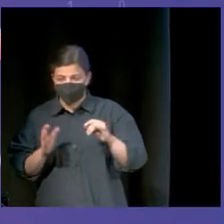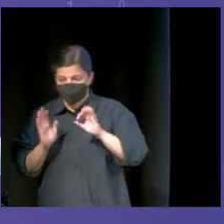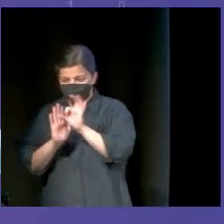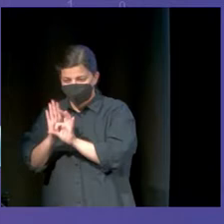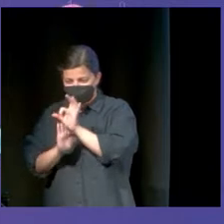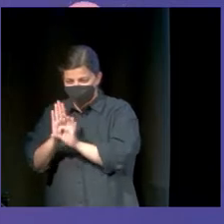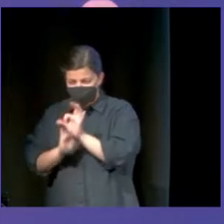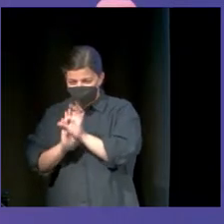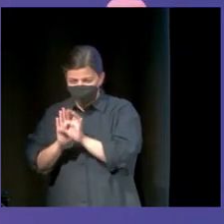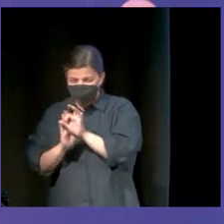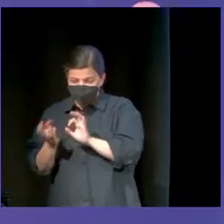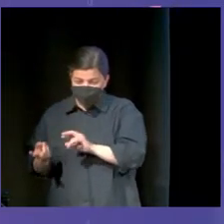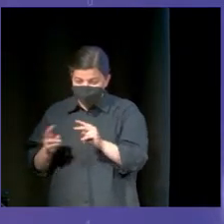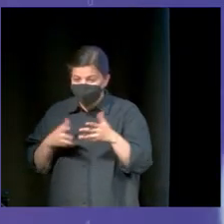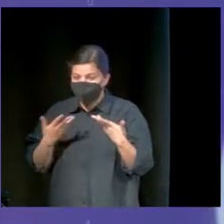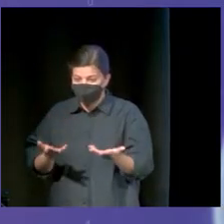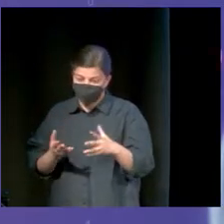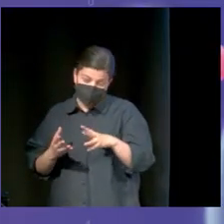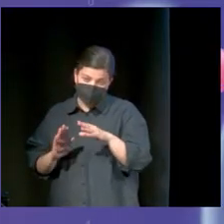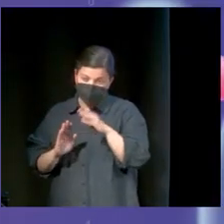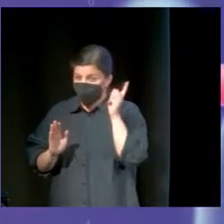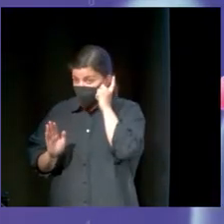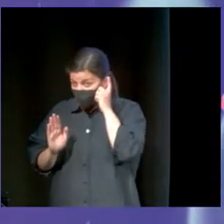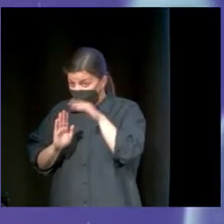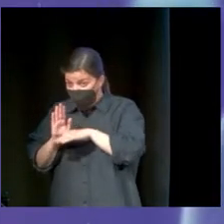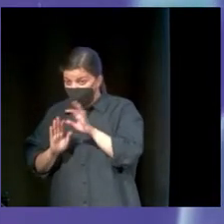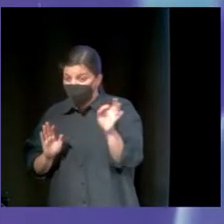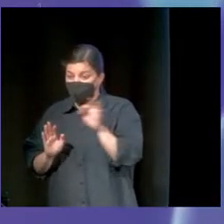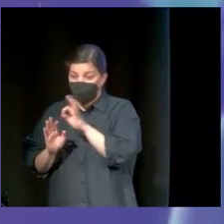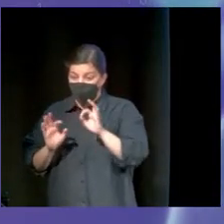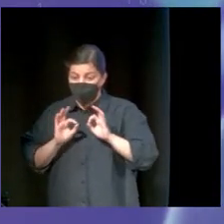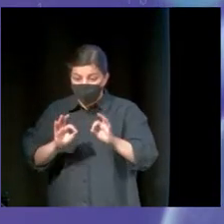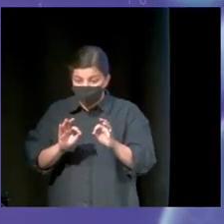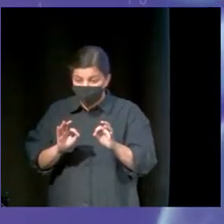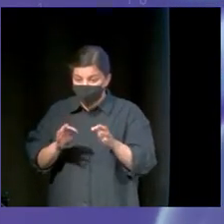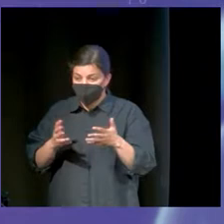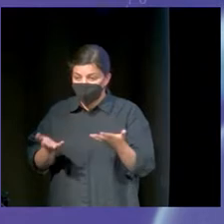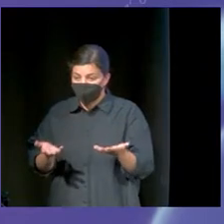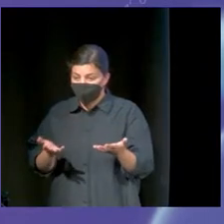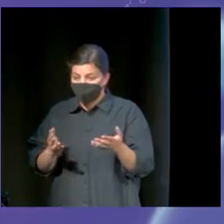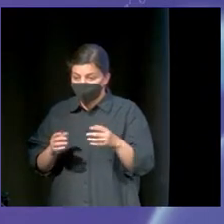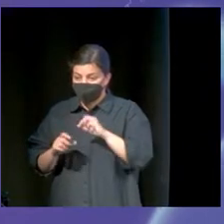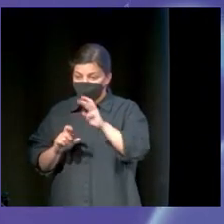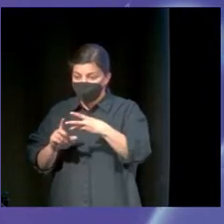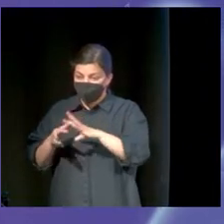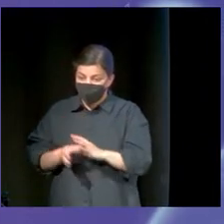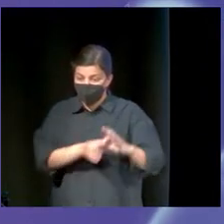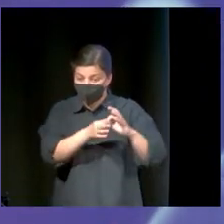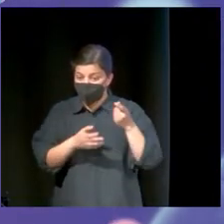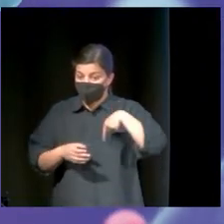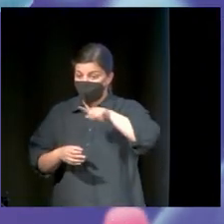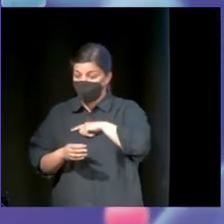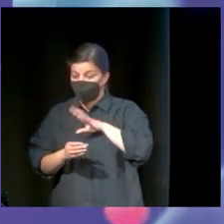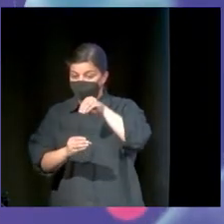que traducido en una aplicación móvil o una extensión de navegador donde vamos a ir almacenando